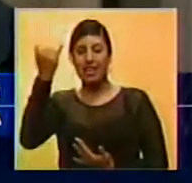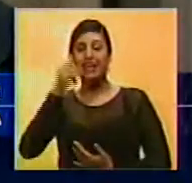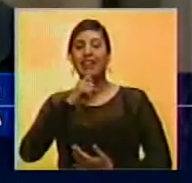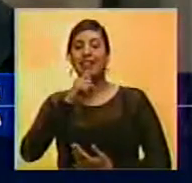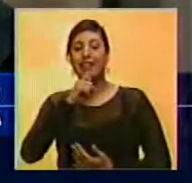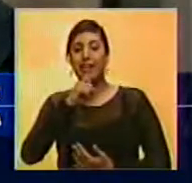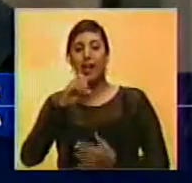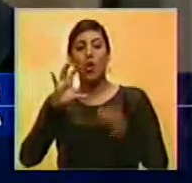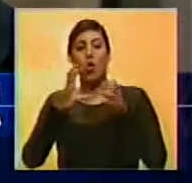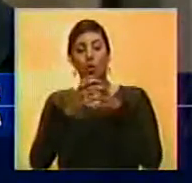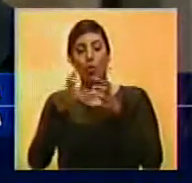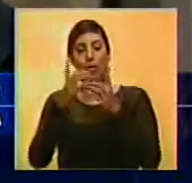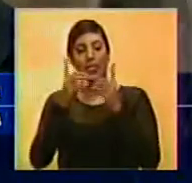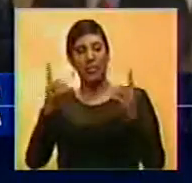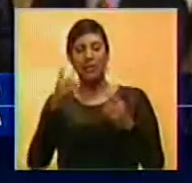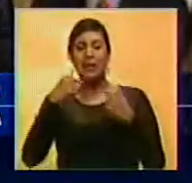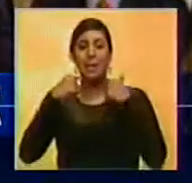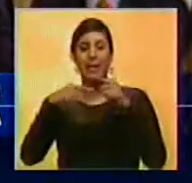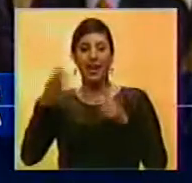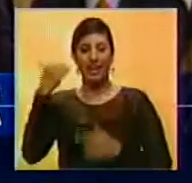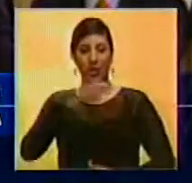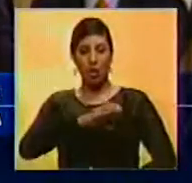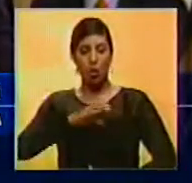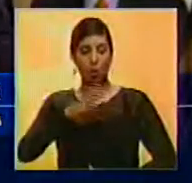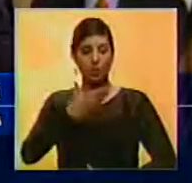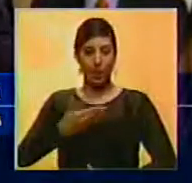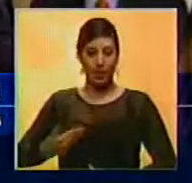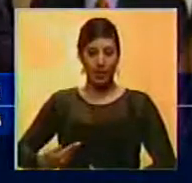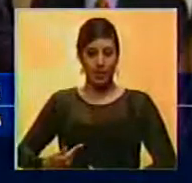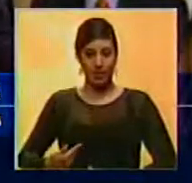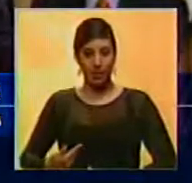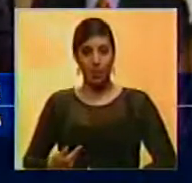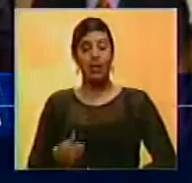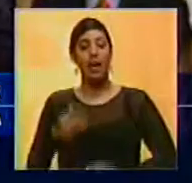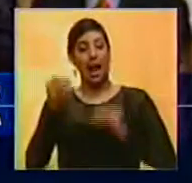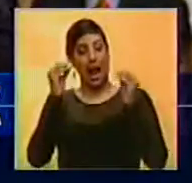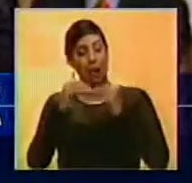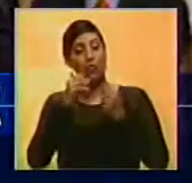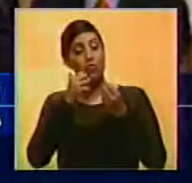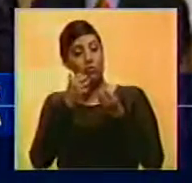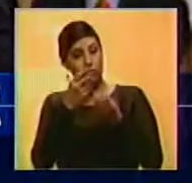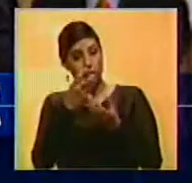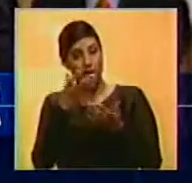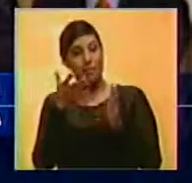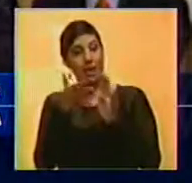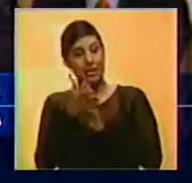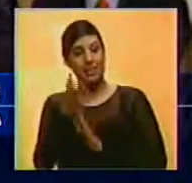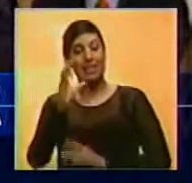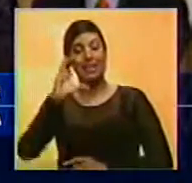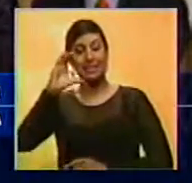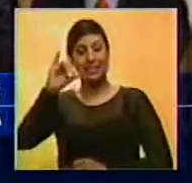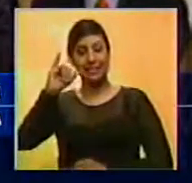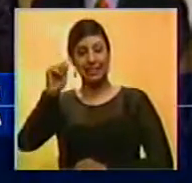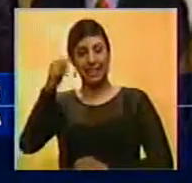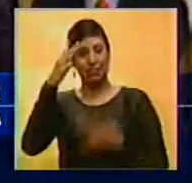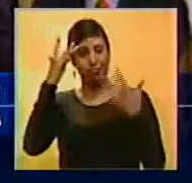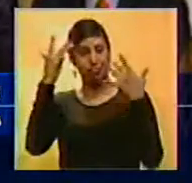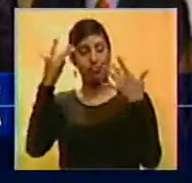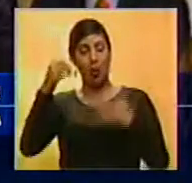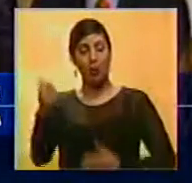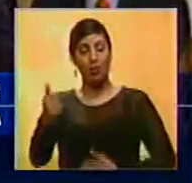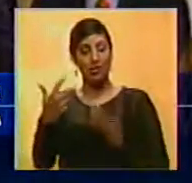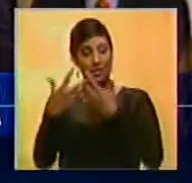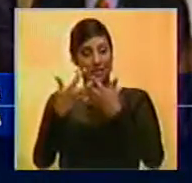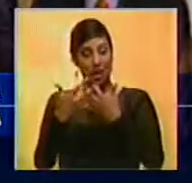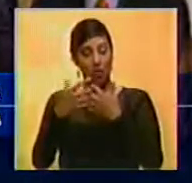demócrata luego de que sufriera una derrota en los comicios presidenciales de acuerdo con un informe clasificado de la agencia central de inteligencia de eeuu